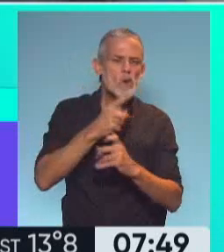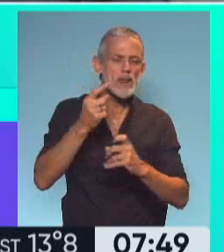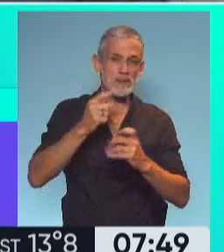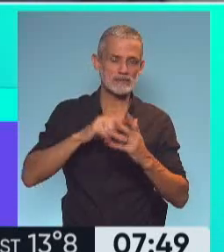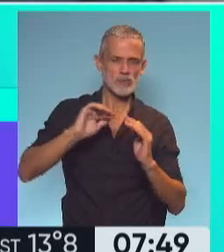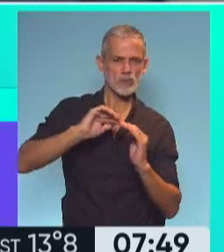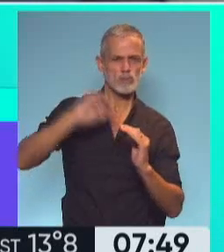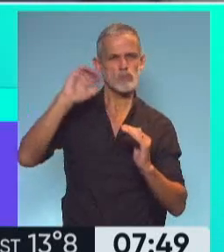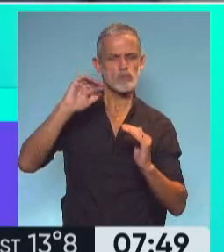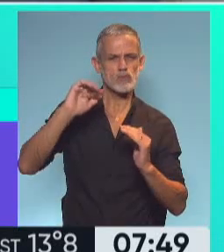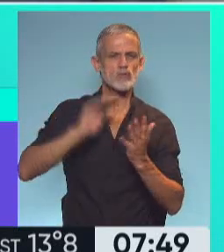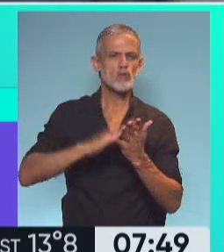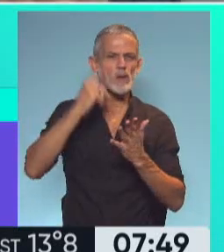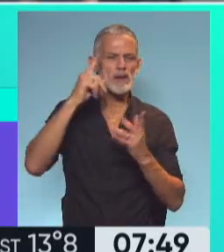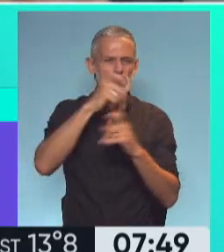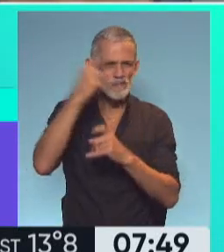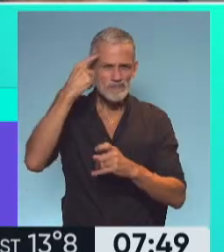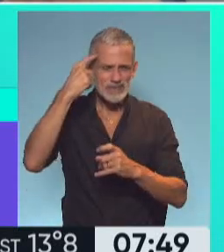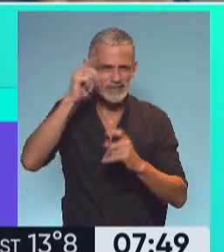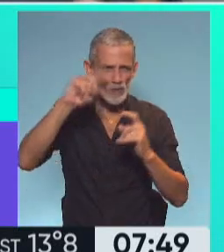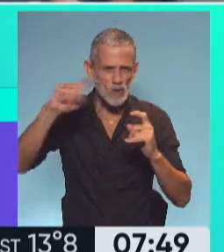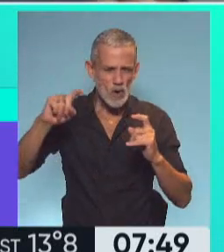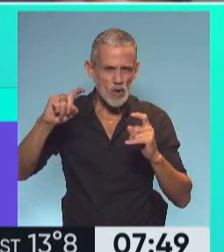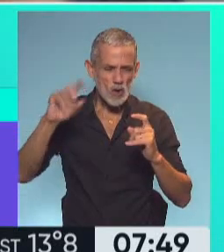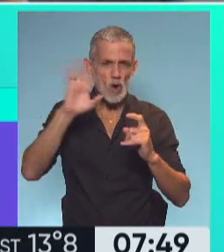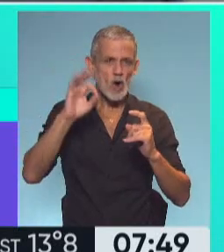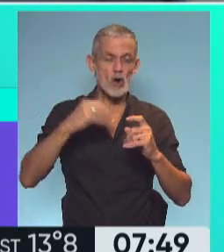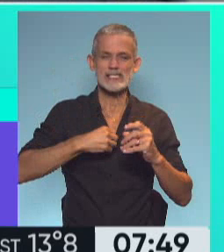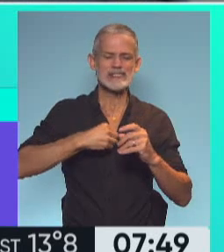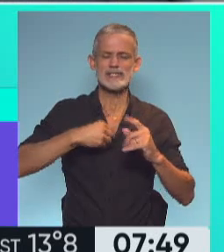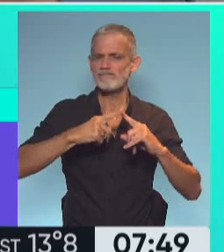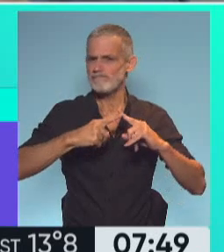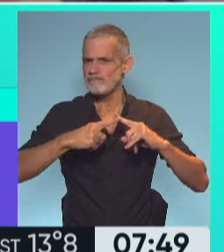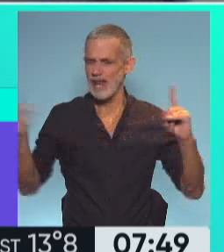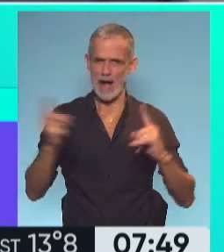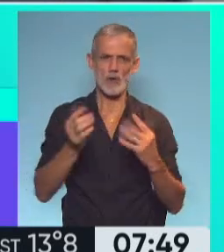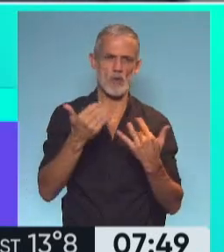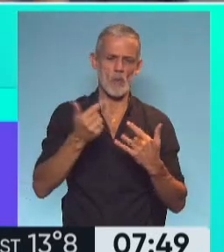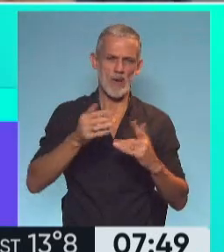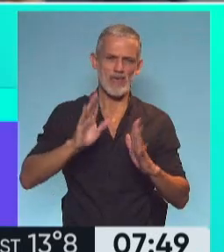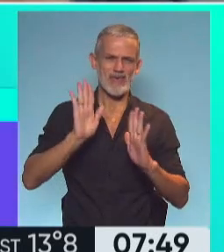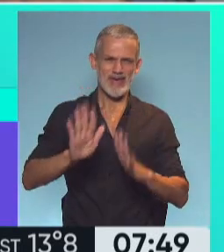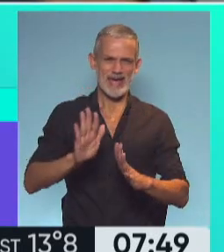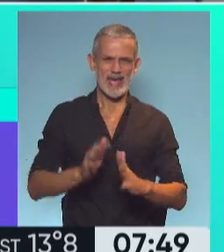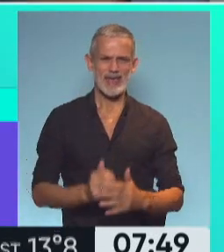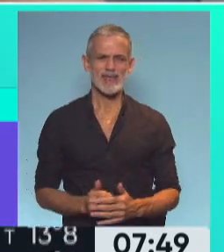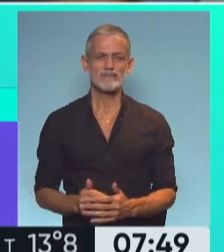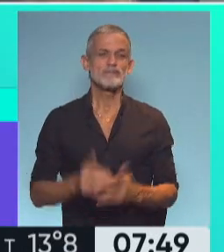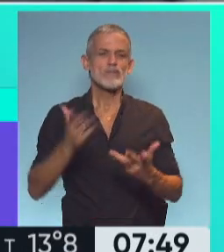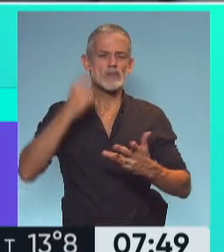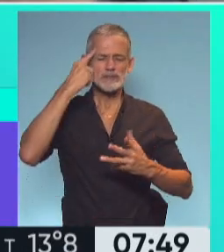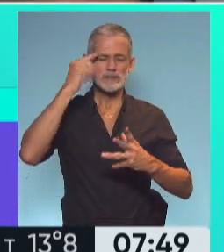COVID en temas neurológicos o puede haber síntomas que se prolonguen más a largo plazo. Esto que mencionabas de la